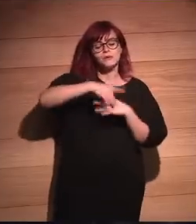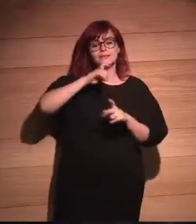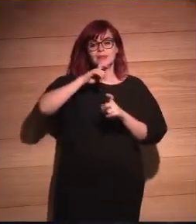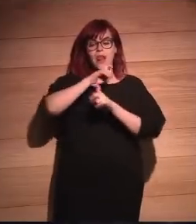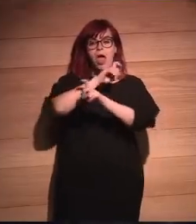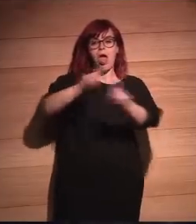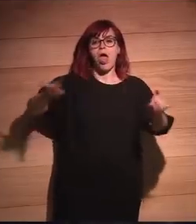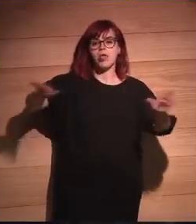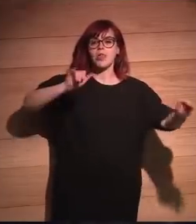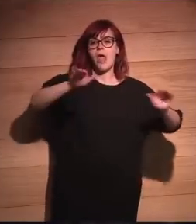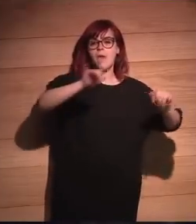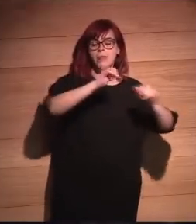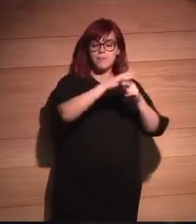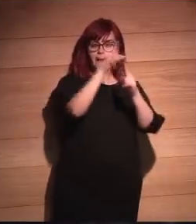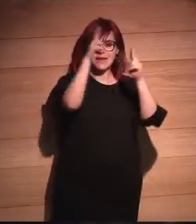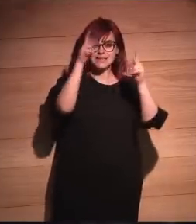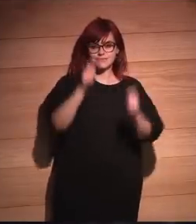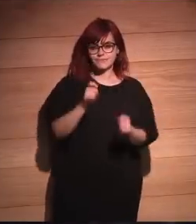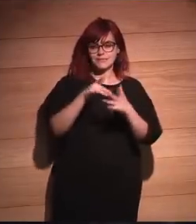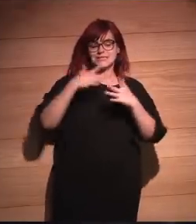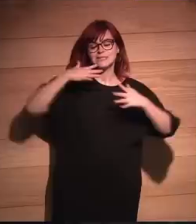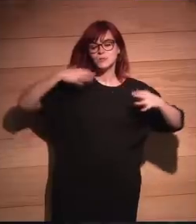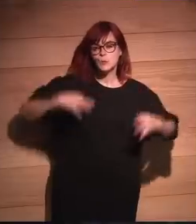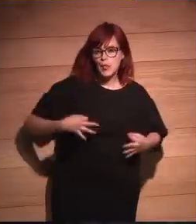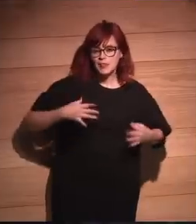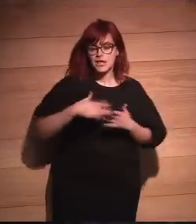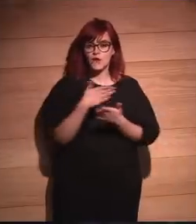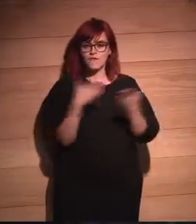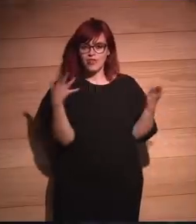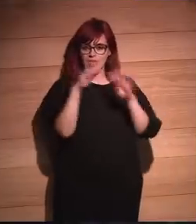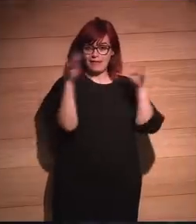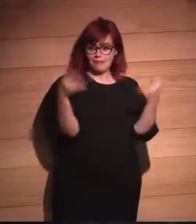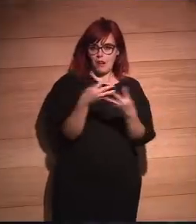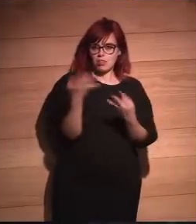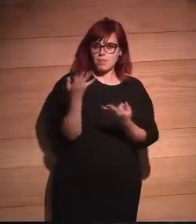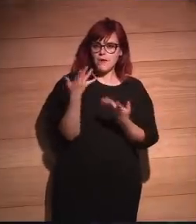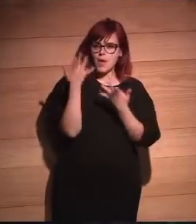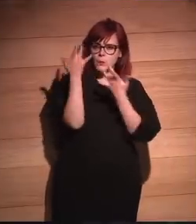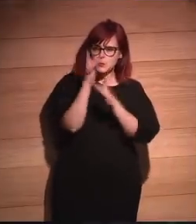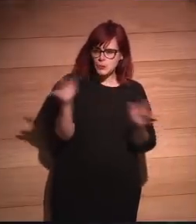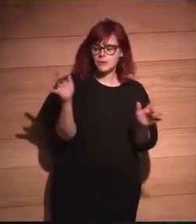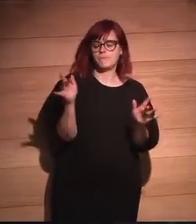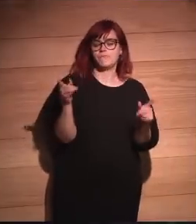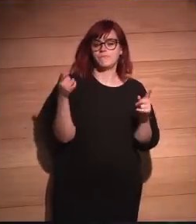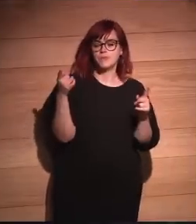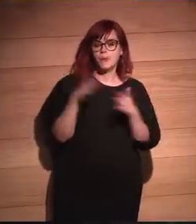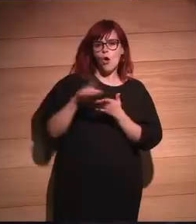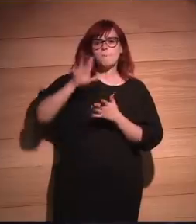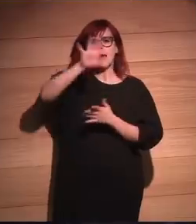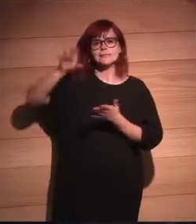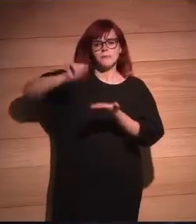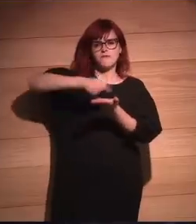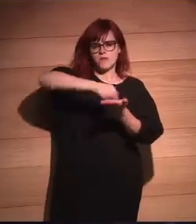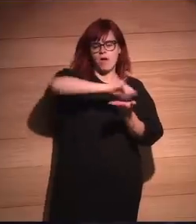de París a la seguridad y la confianza en el ciberespacio se firma por un montón de